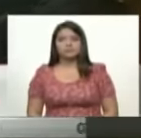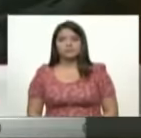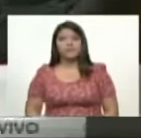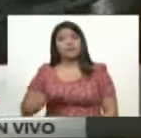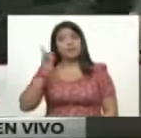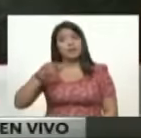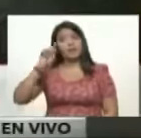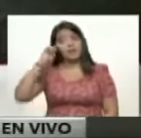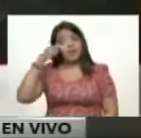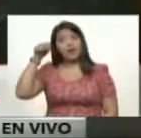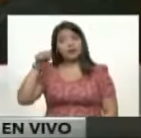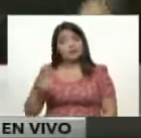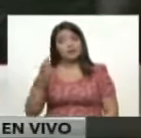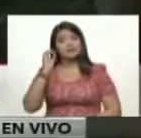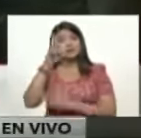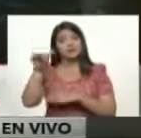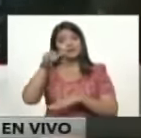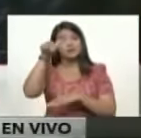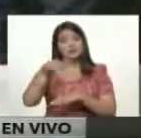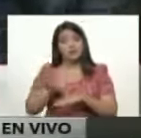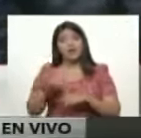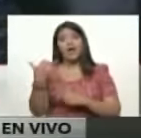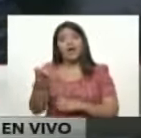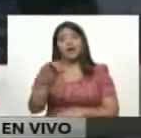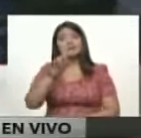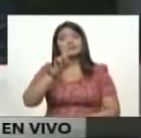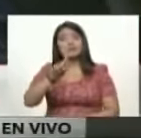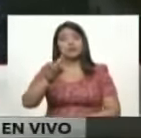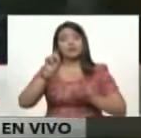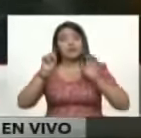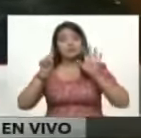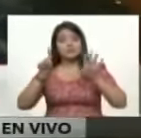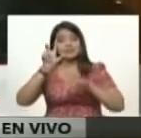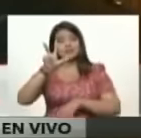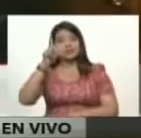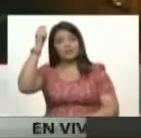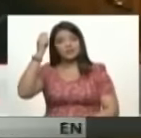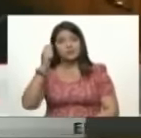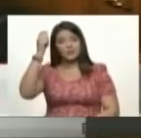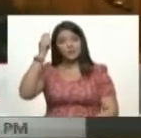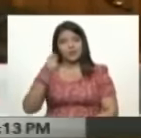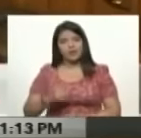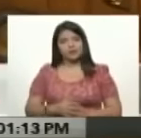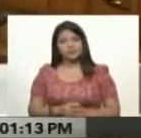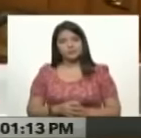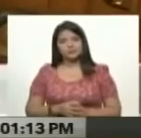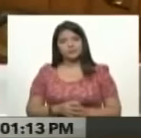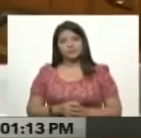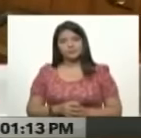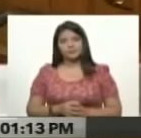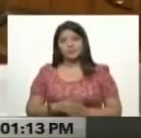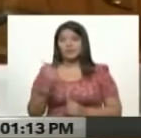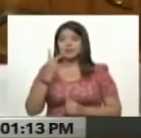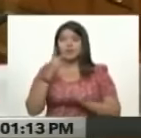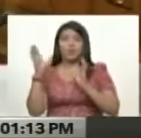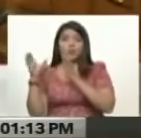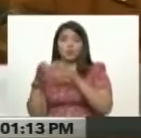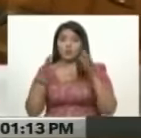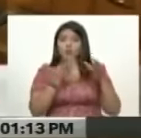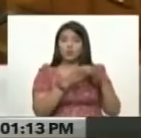Recordemos que en este hemiciclo de sesiones hay 163 diputados de ambas bancadas